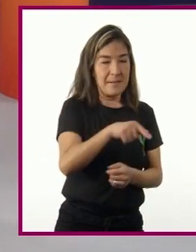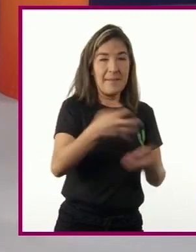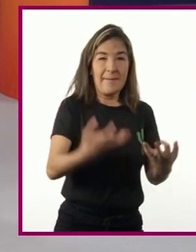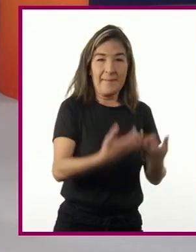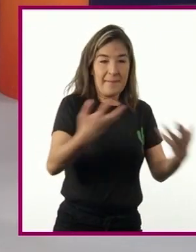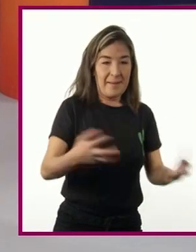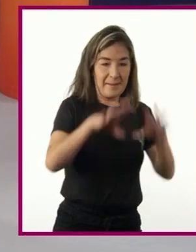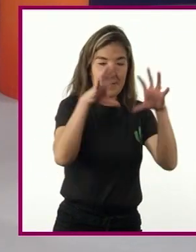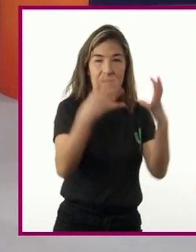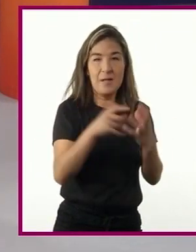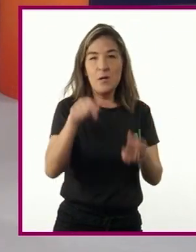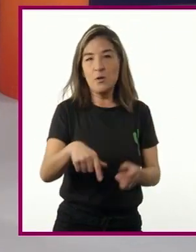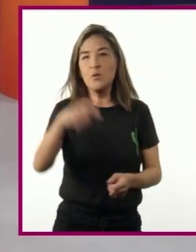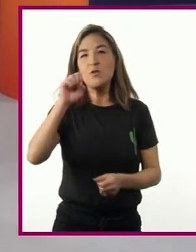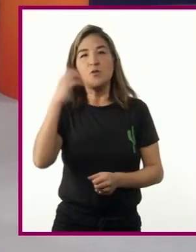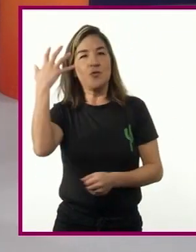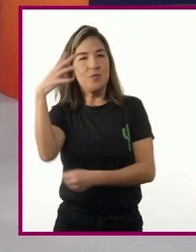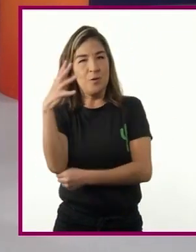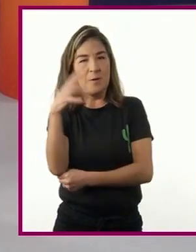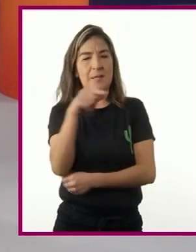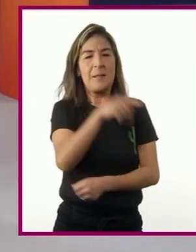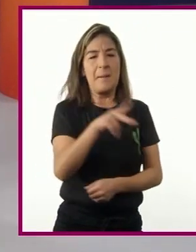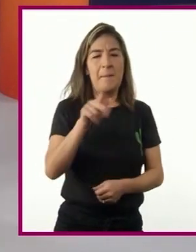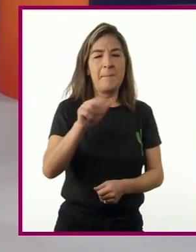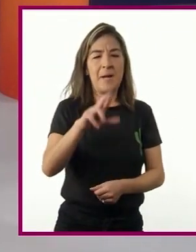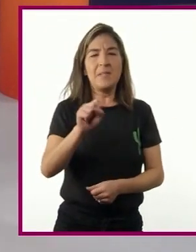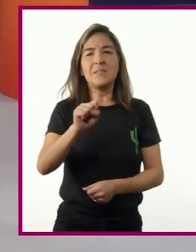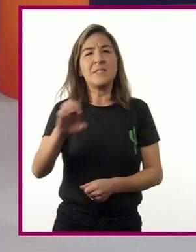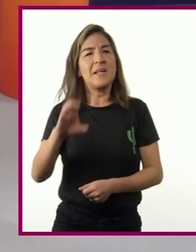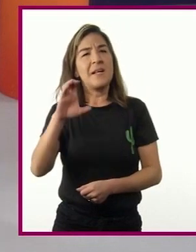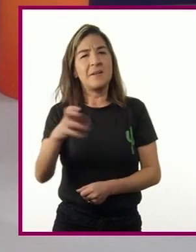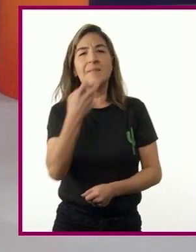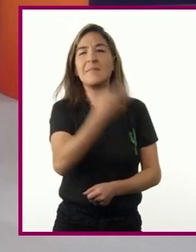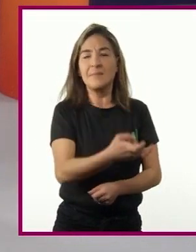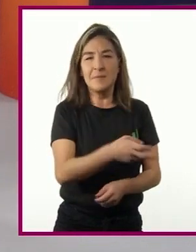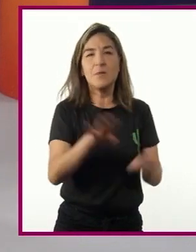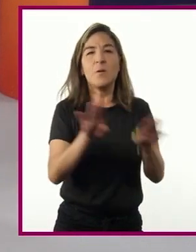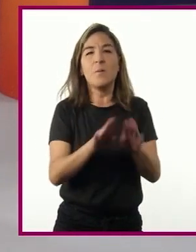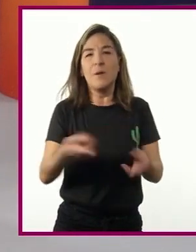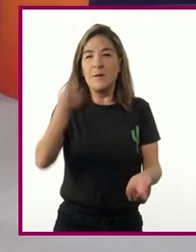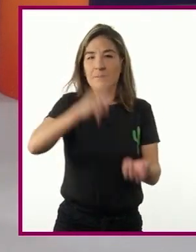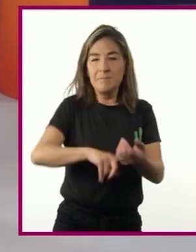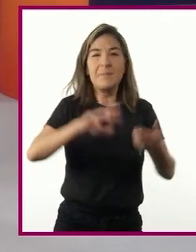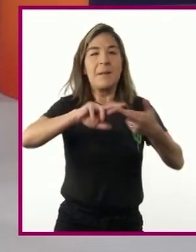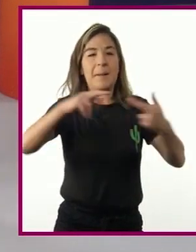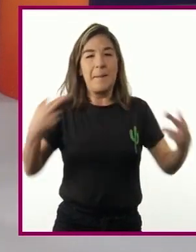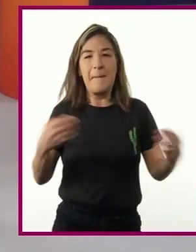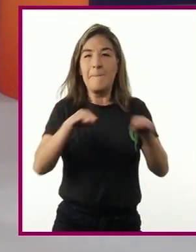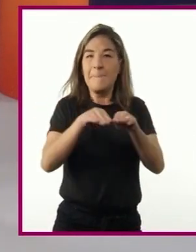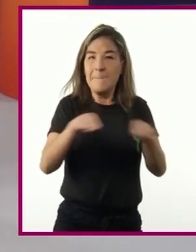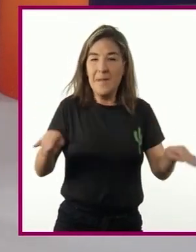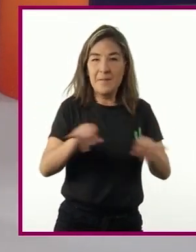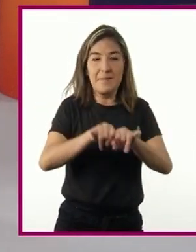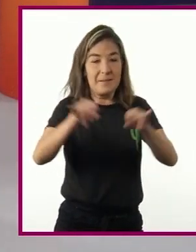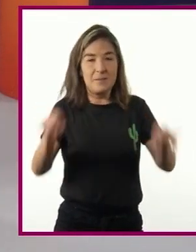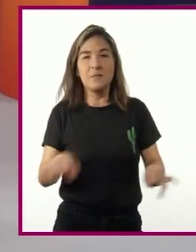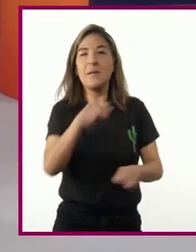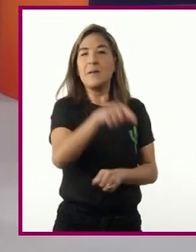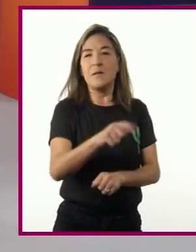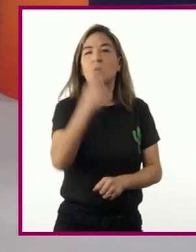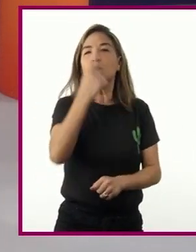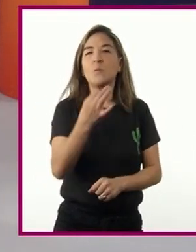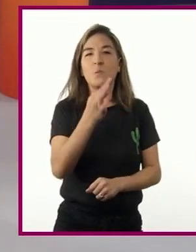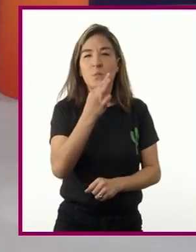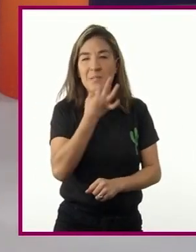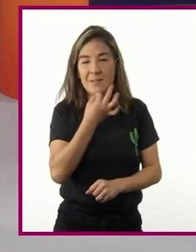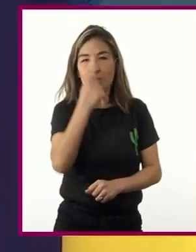Sol, y el parsec, que está relacionado con la medición de distancia hechas en un segundo